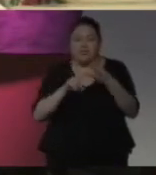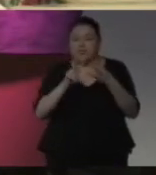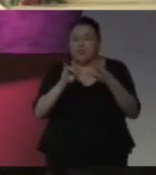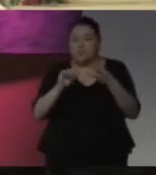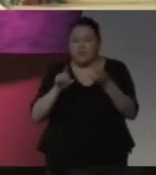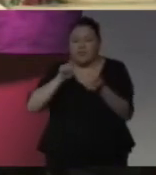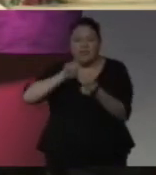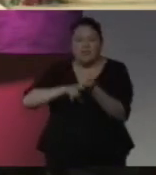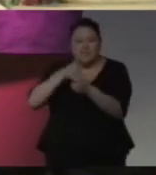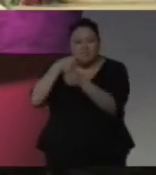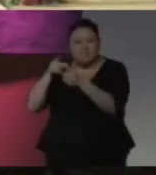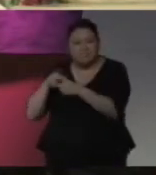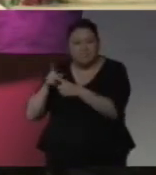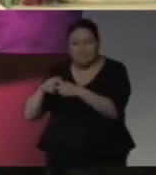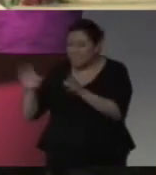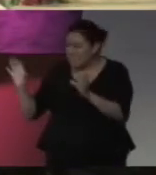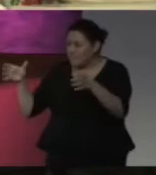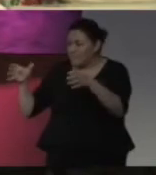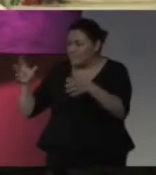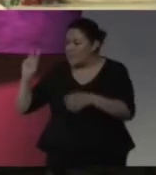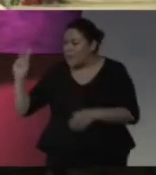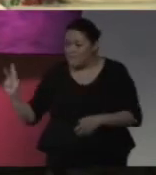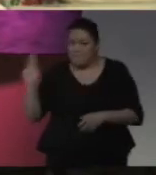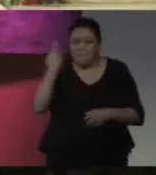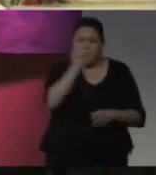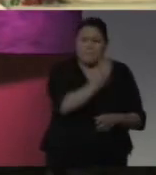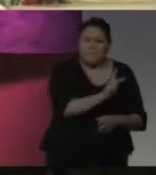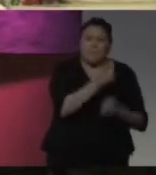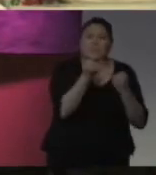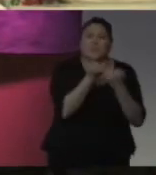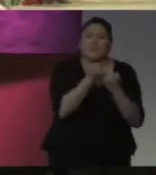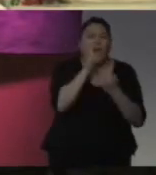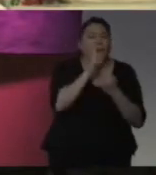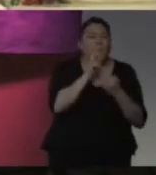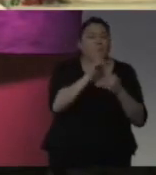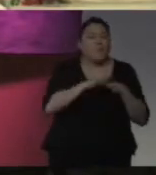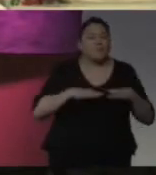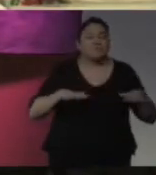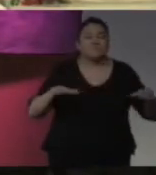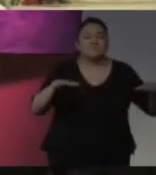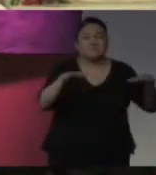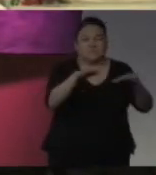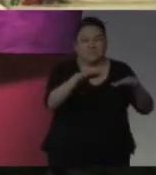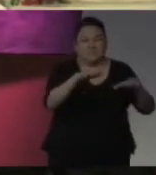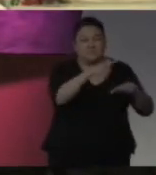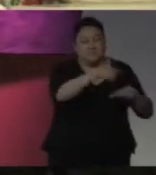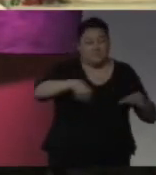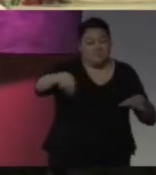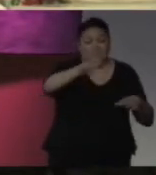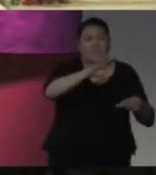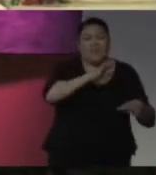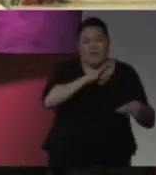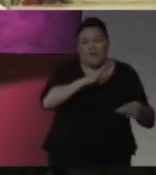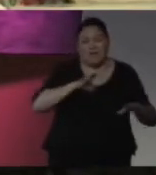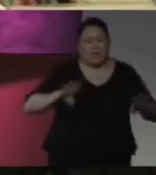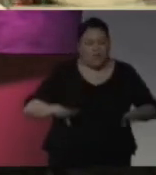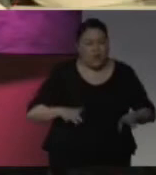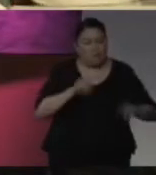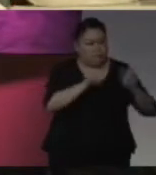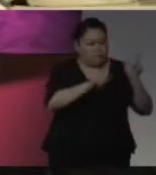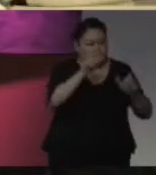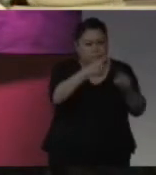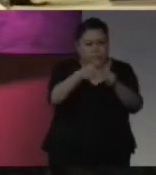internas. La metáfora acomoda perfectamente la comprensión de conceptos